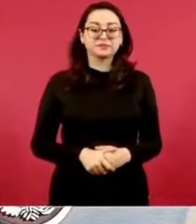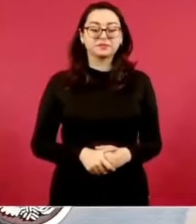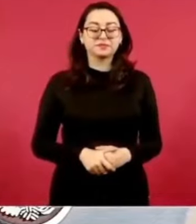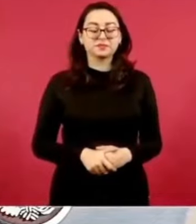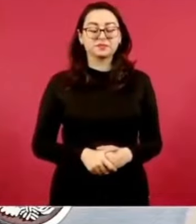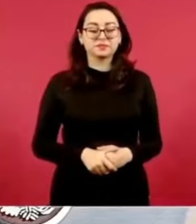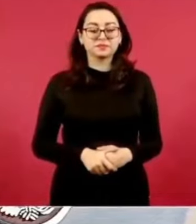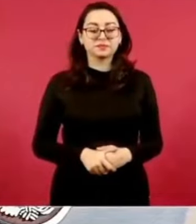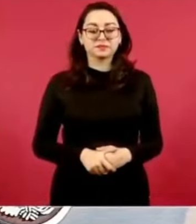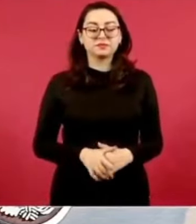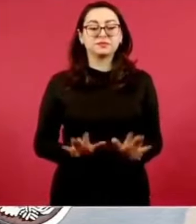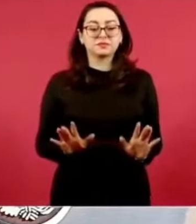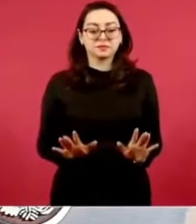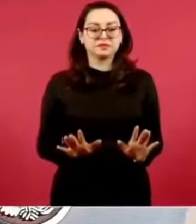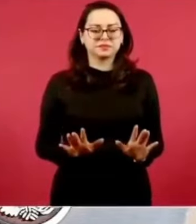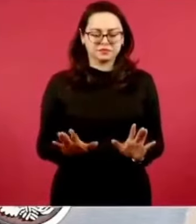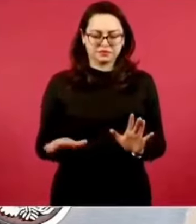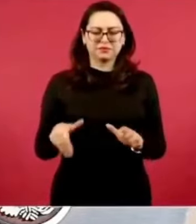vamos a presentar